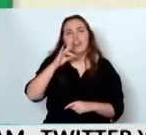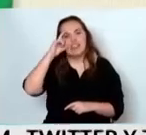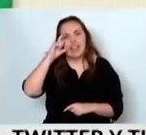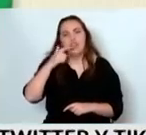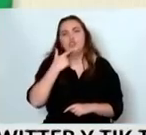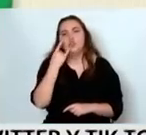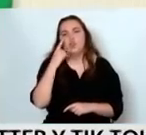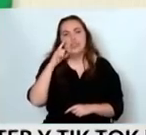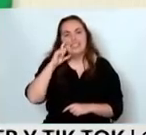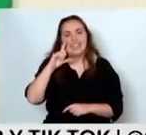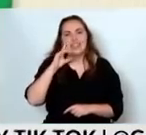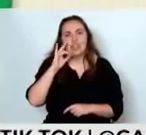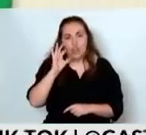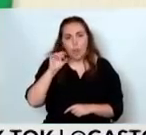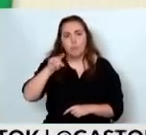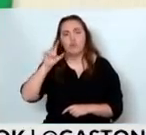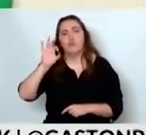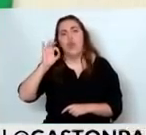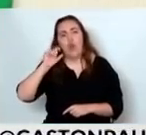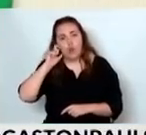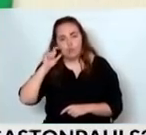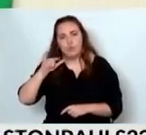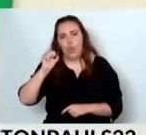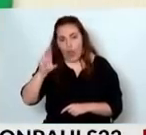hablemosdesuicidio.org.ar para recibir más información. Si